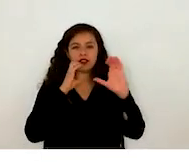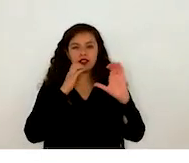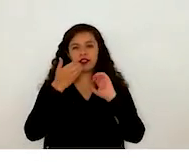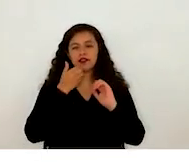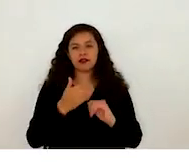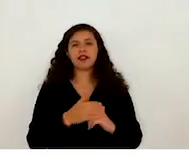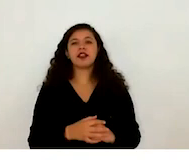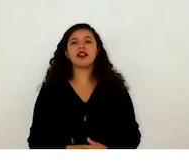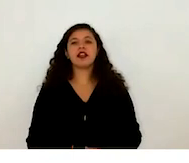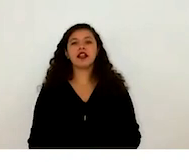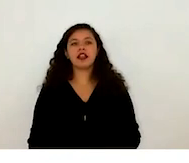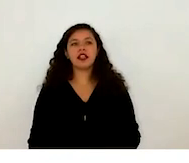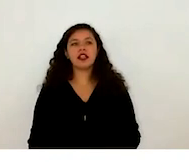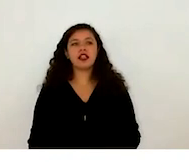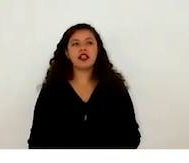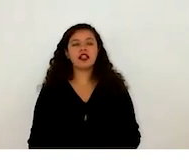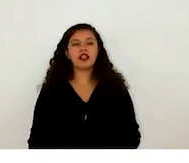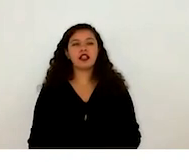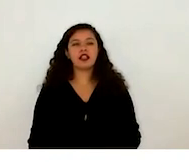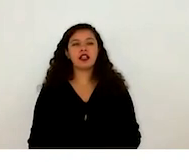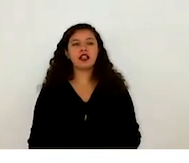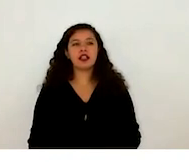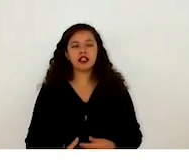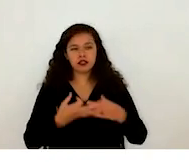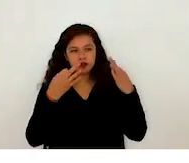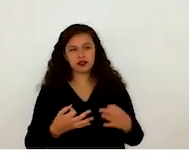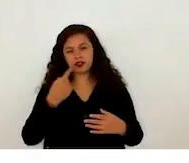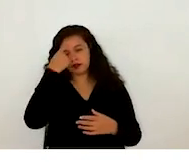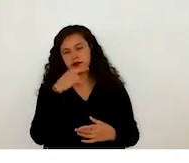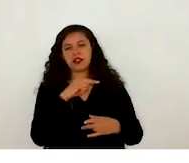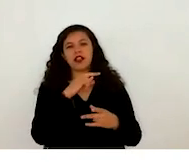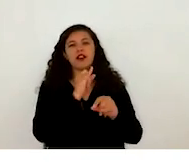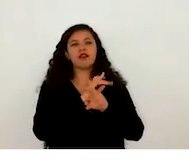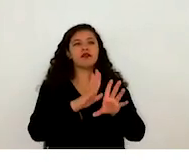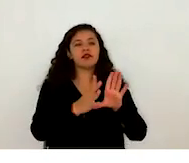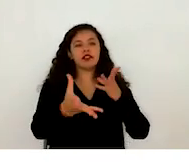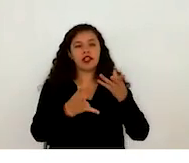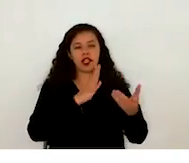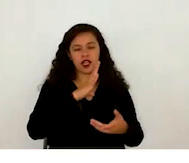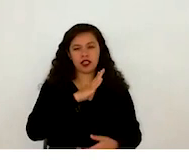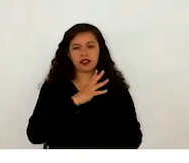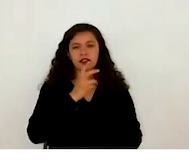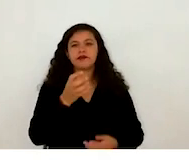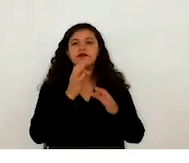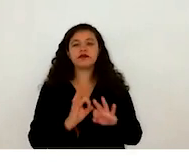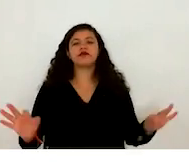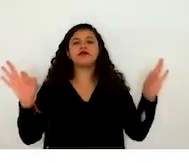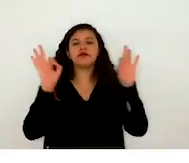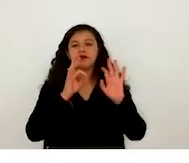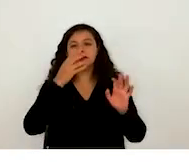calidad de la aclaración que obtendremos muy importantísimo veamos aquí este pastel